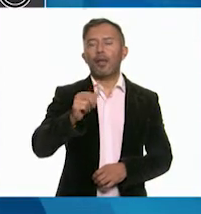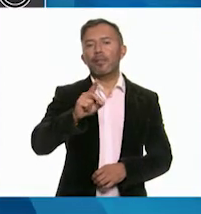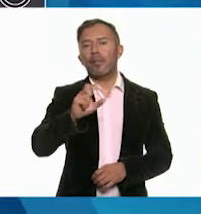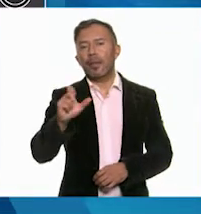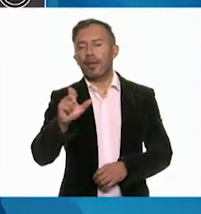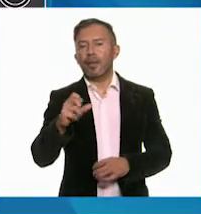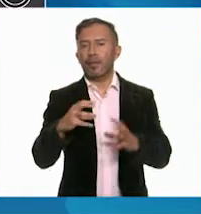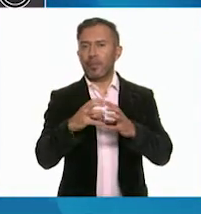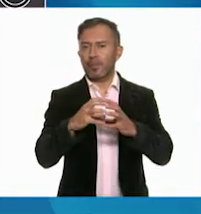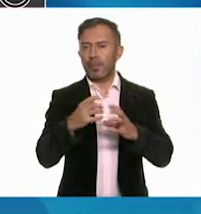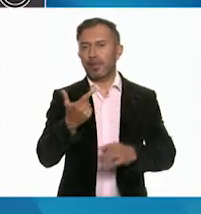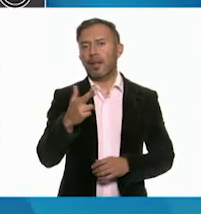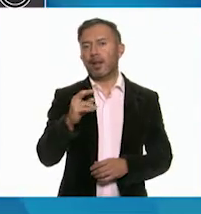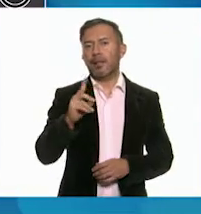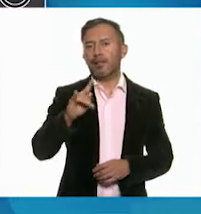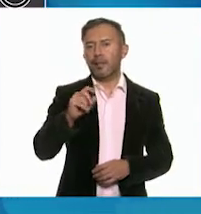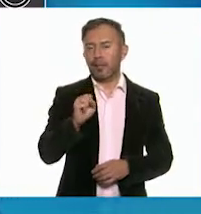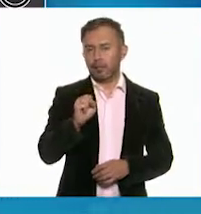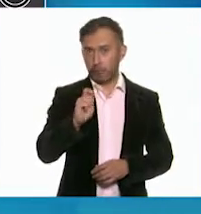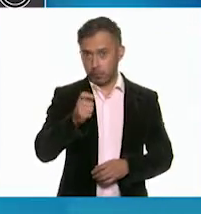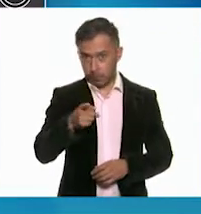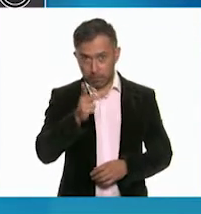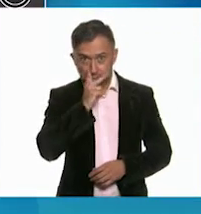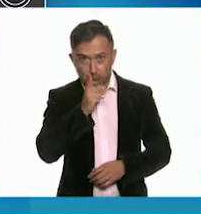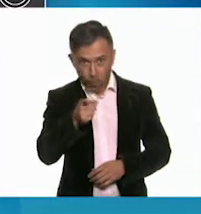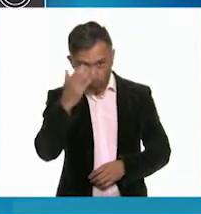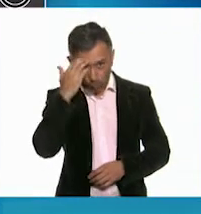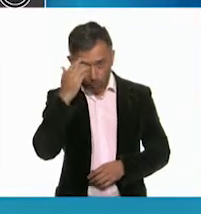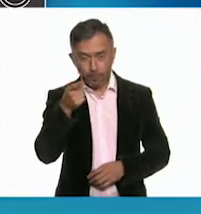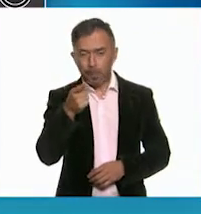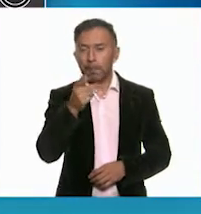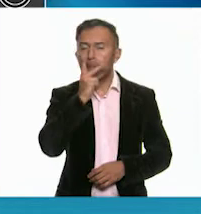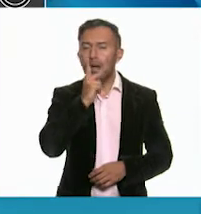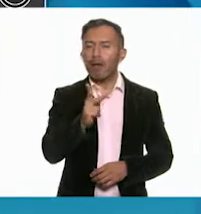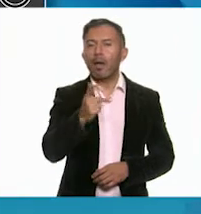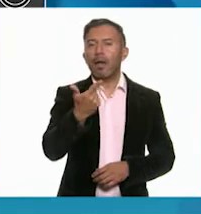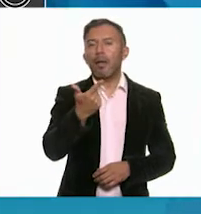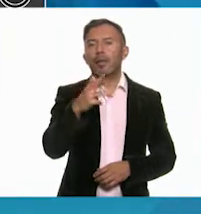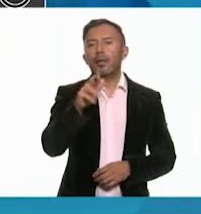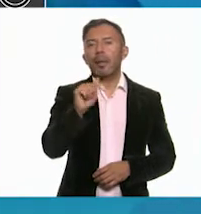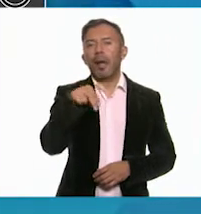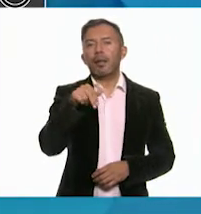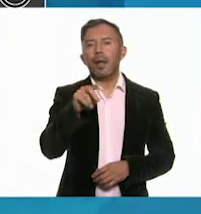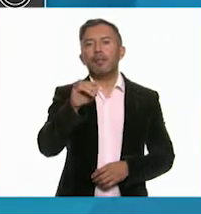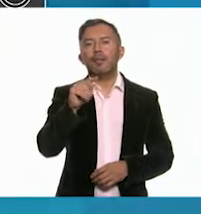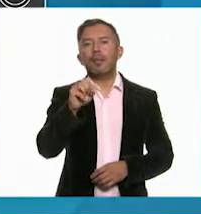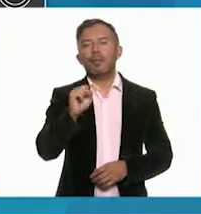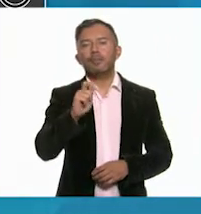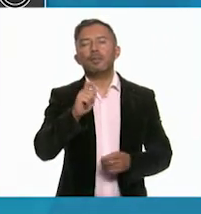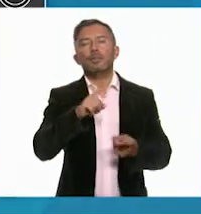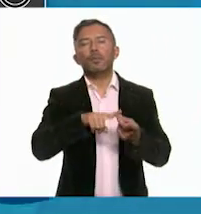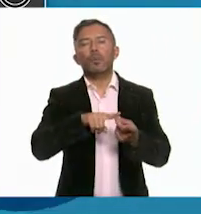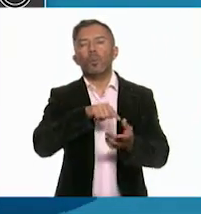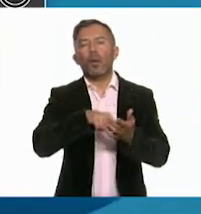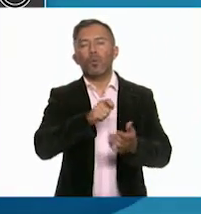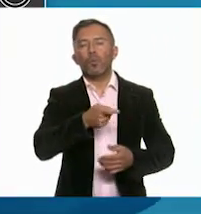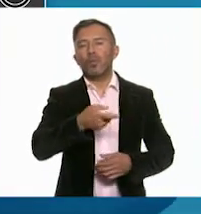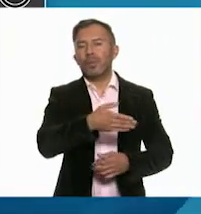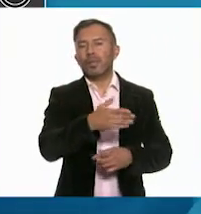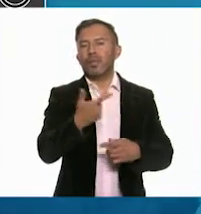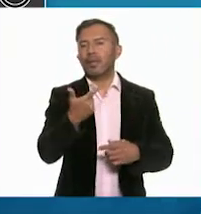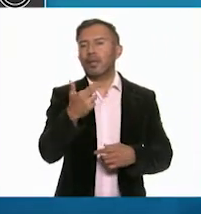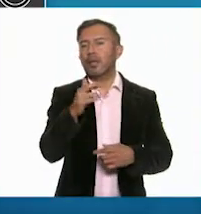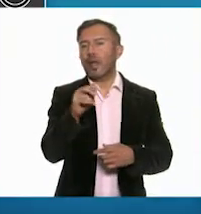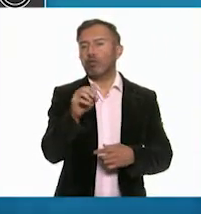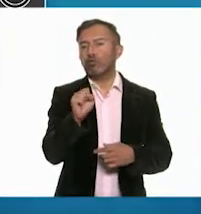conoces? Déjame decirte que la palabra granaditas es una manera popular de llamar al lugar donde guardan granos,